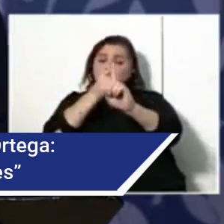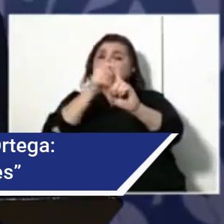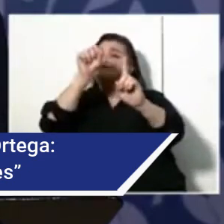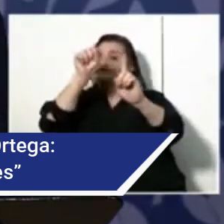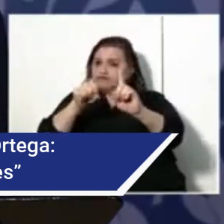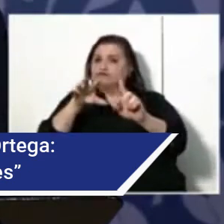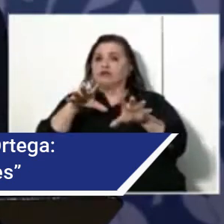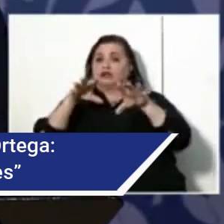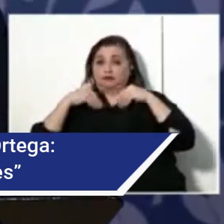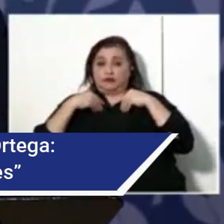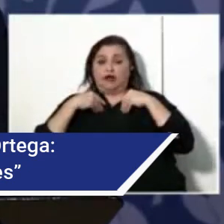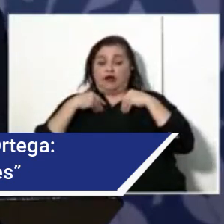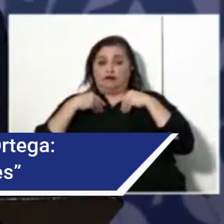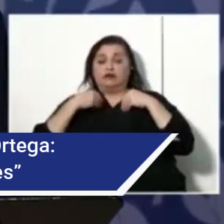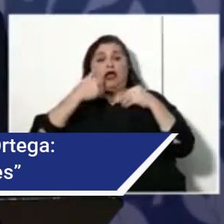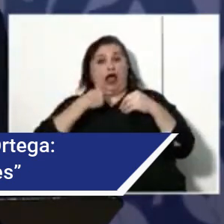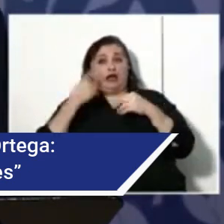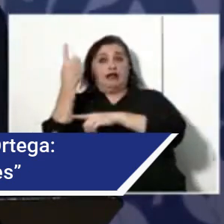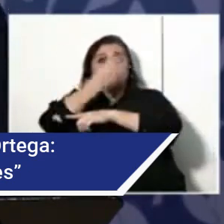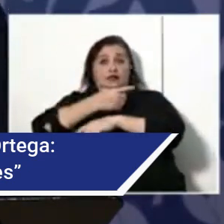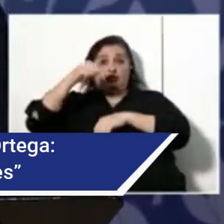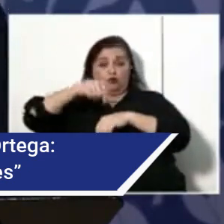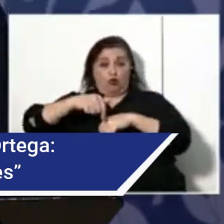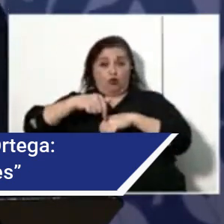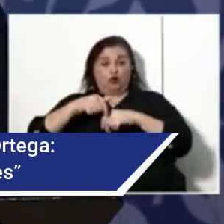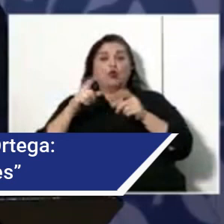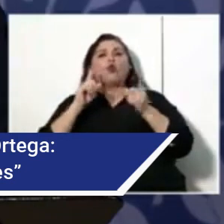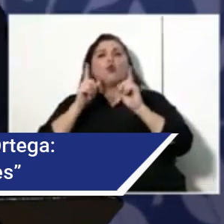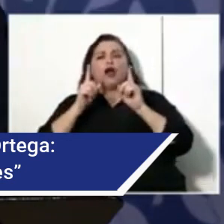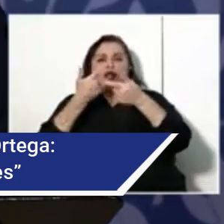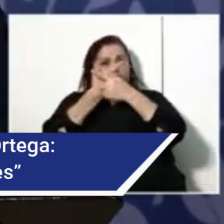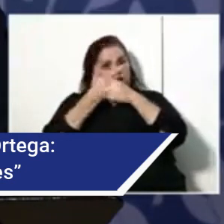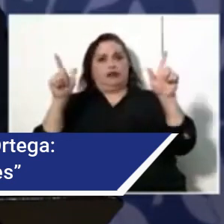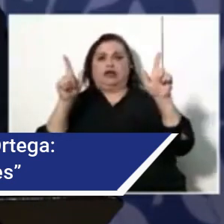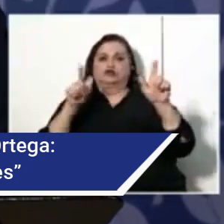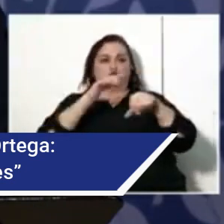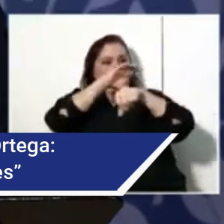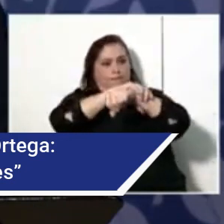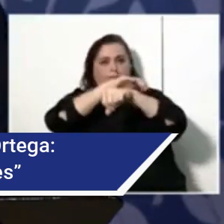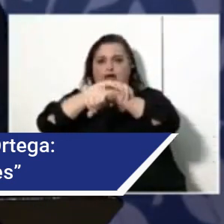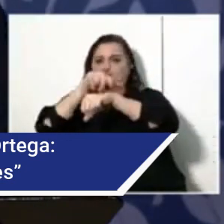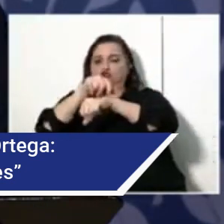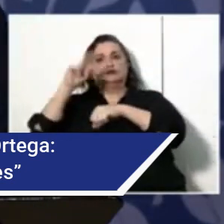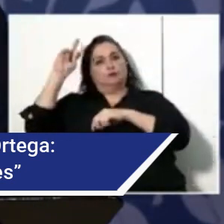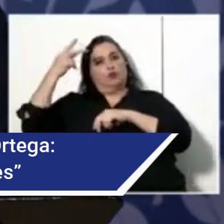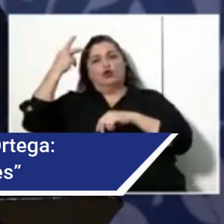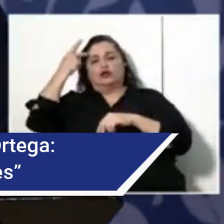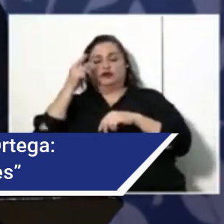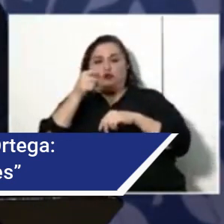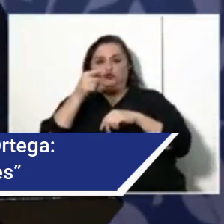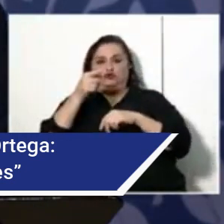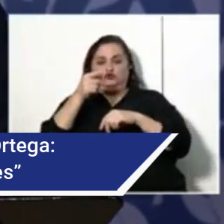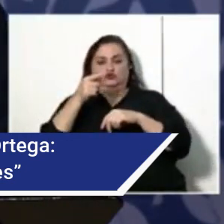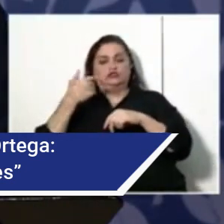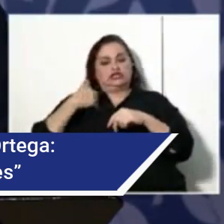aceptable que hay al día de hoy es la liberación de los presos políticos, de